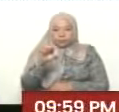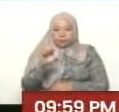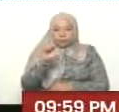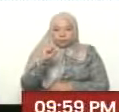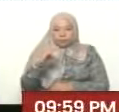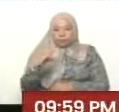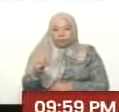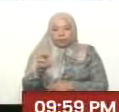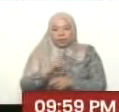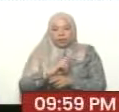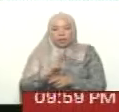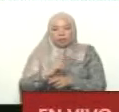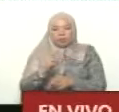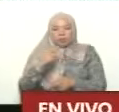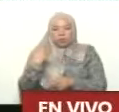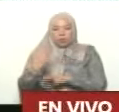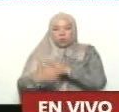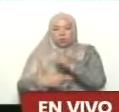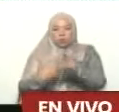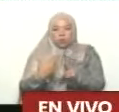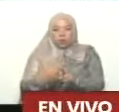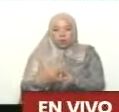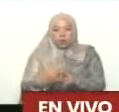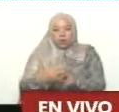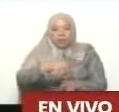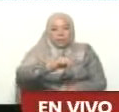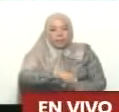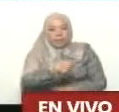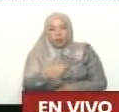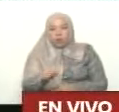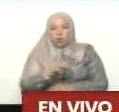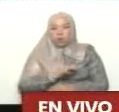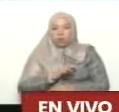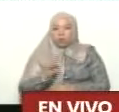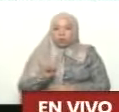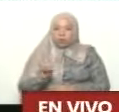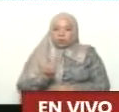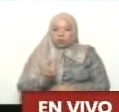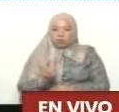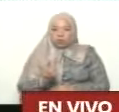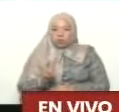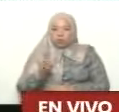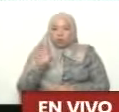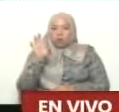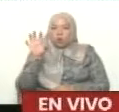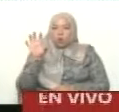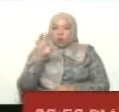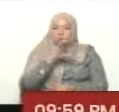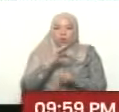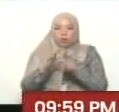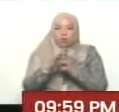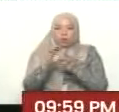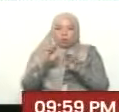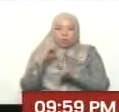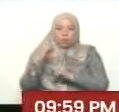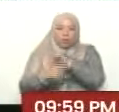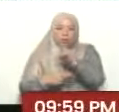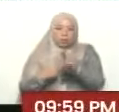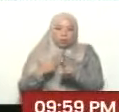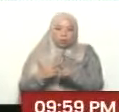más temprano que tarde el tamunangue venezolano como patrimonio cultural de la